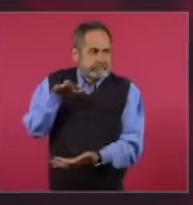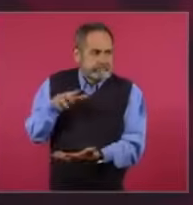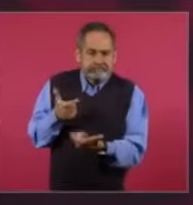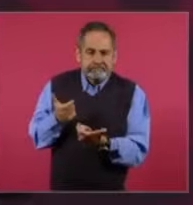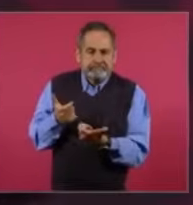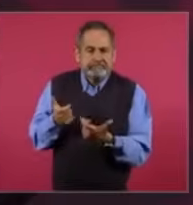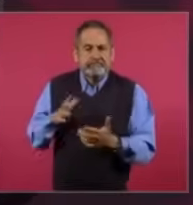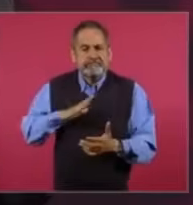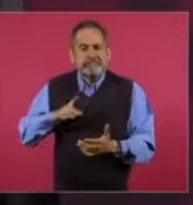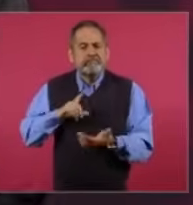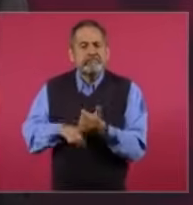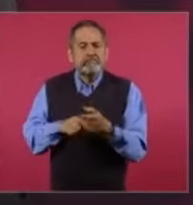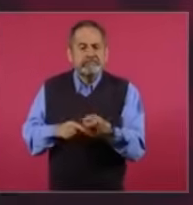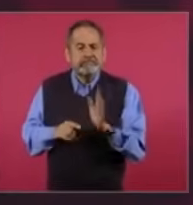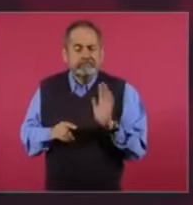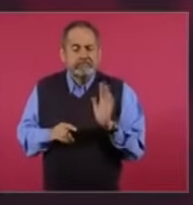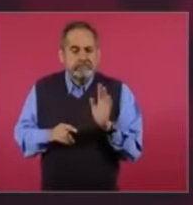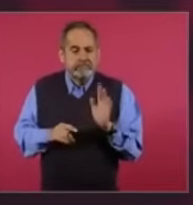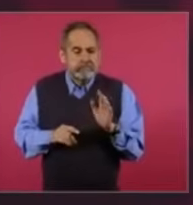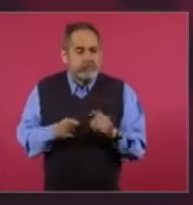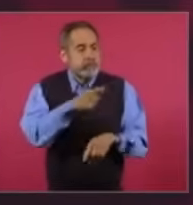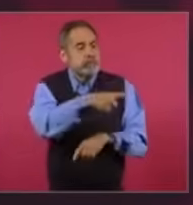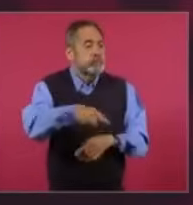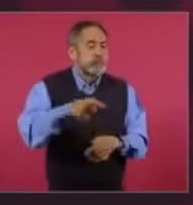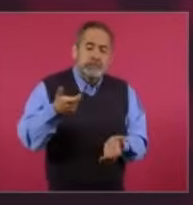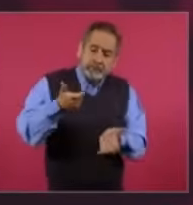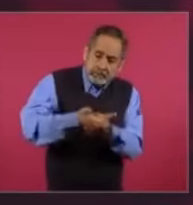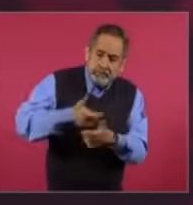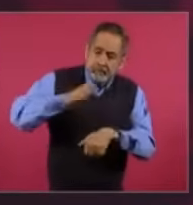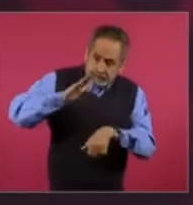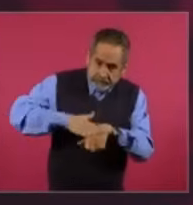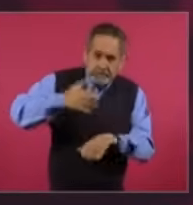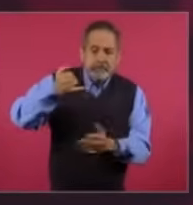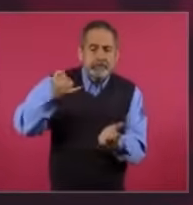y nos permite, sin aumentar impuestos,